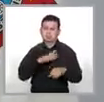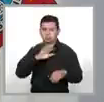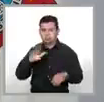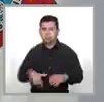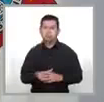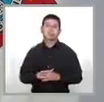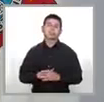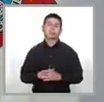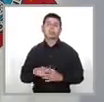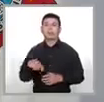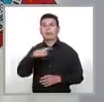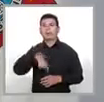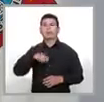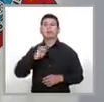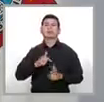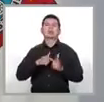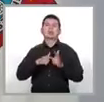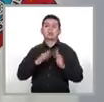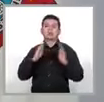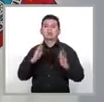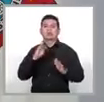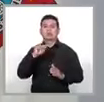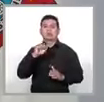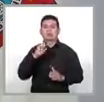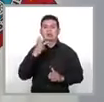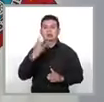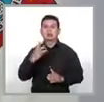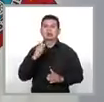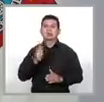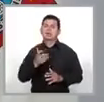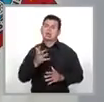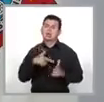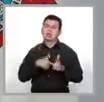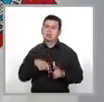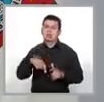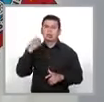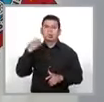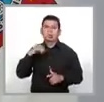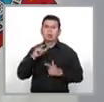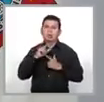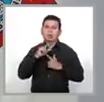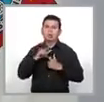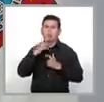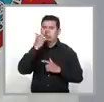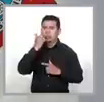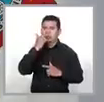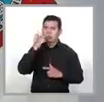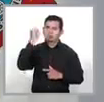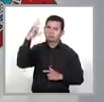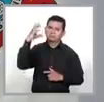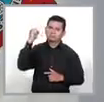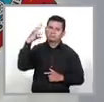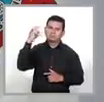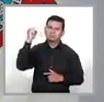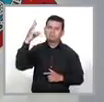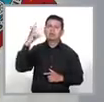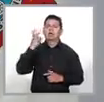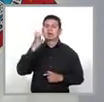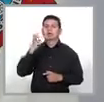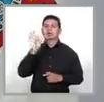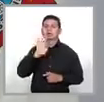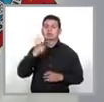que seguimos en una fase 3 de la pandemia. Oaxaca sigue en semáforo rojo, por tanto la probabilidad